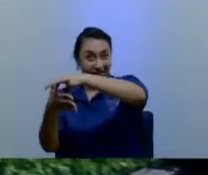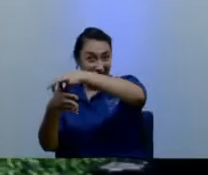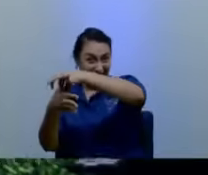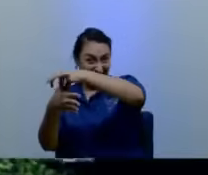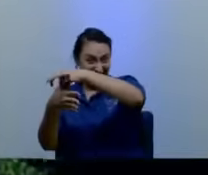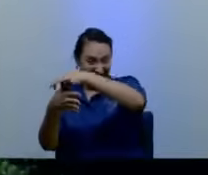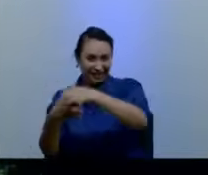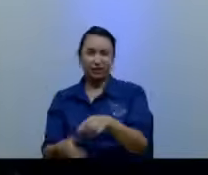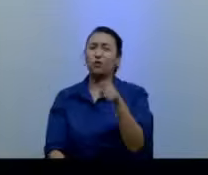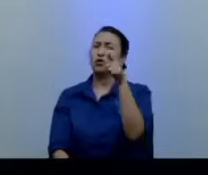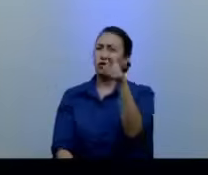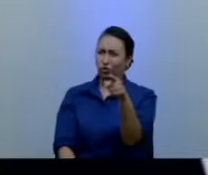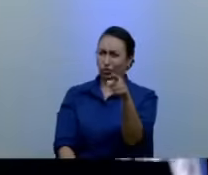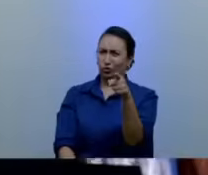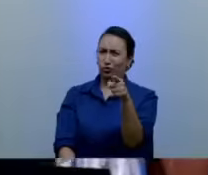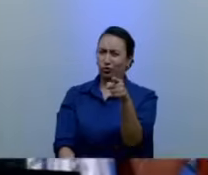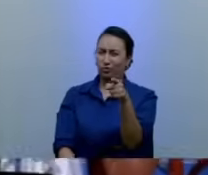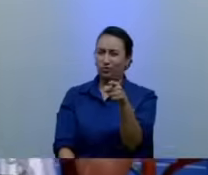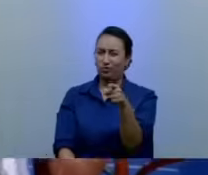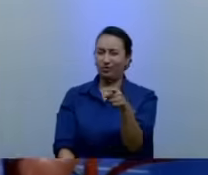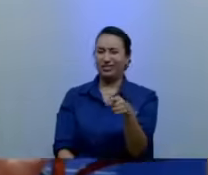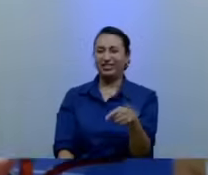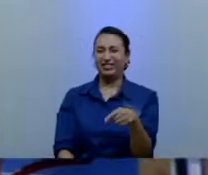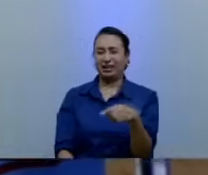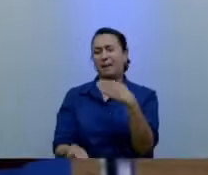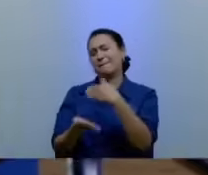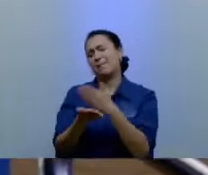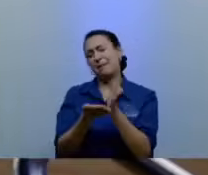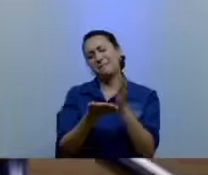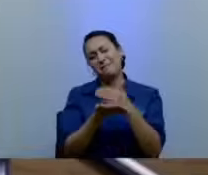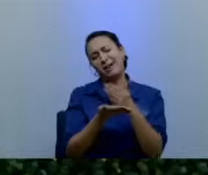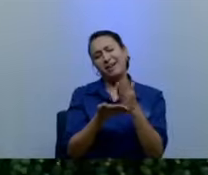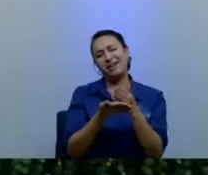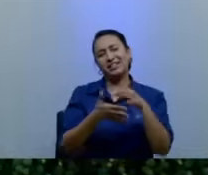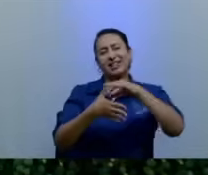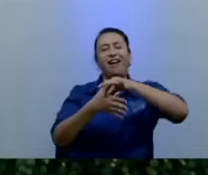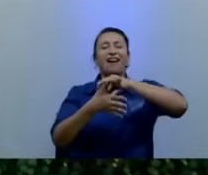La próxima vez que hagas un churrasco, mañana que es sábado,